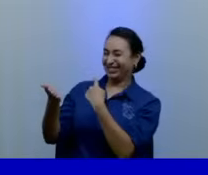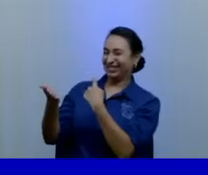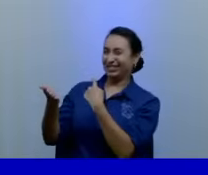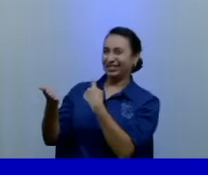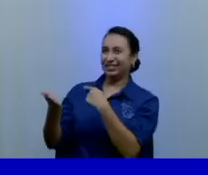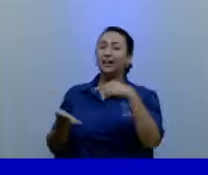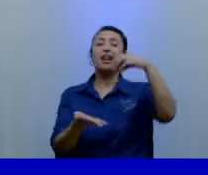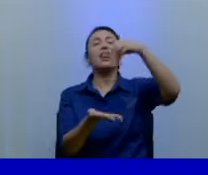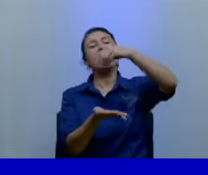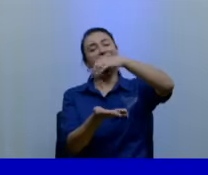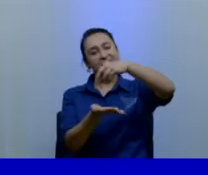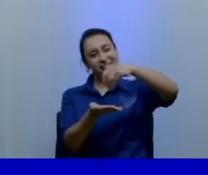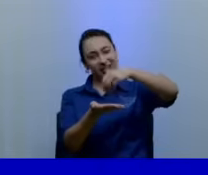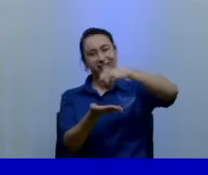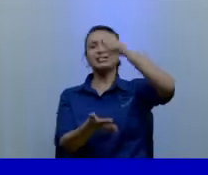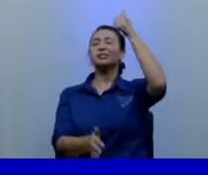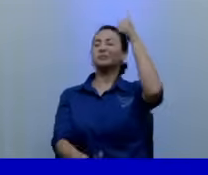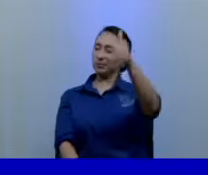Diga conmigo, la sal es buena.